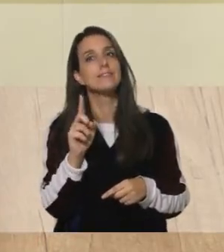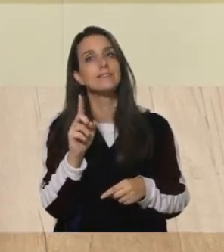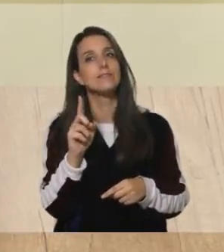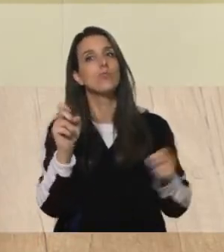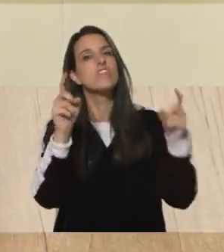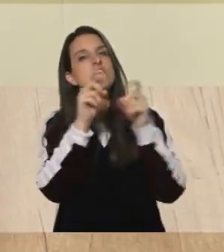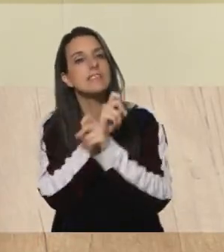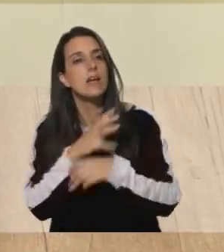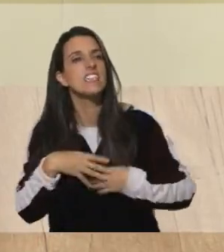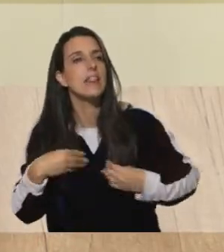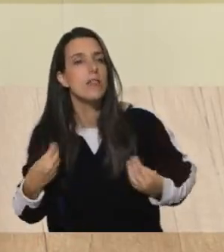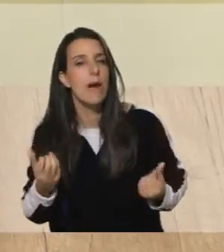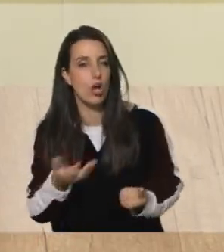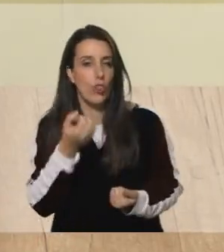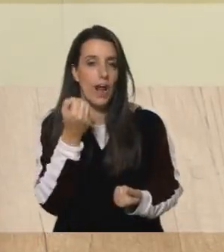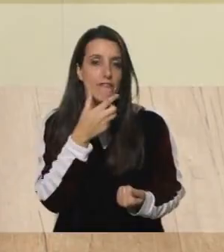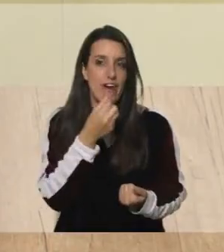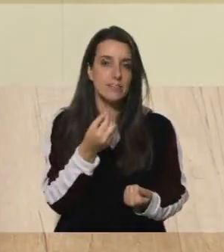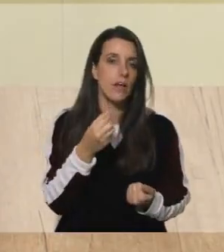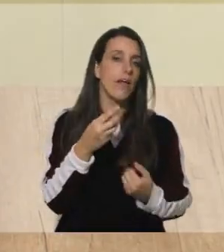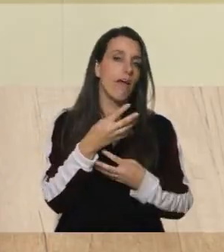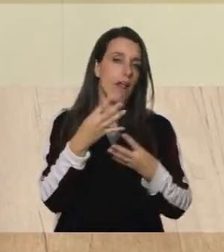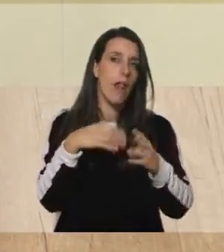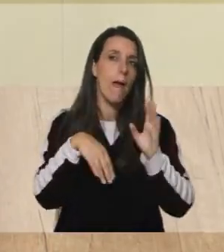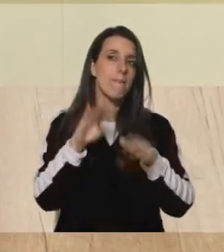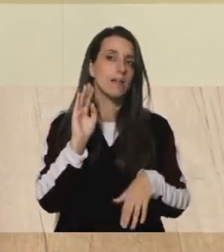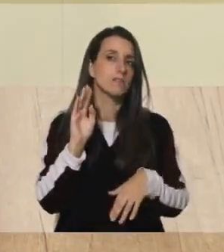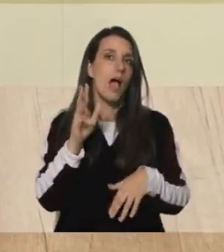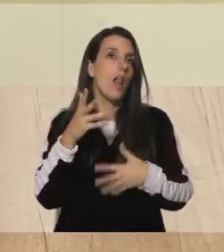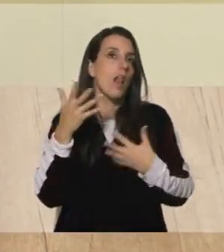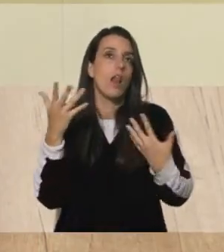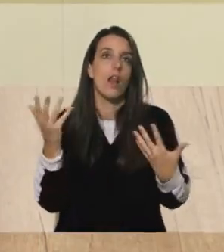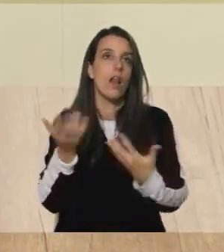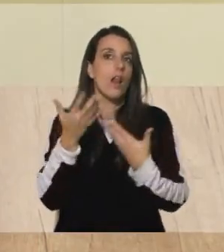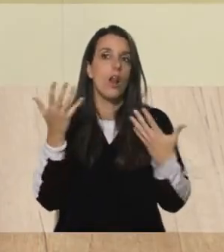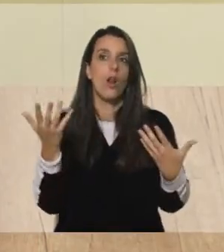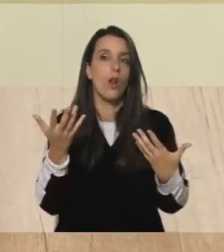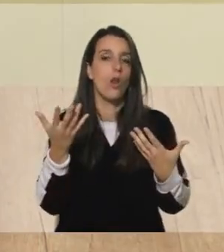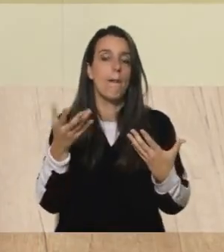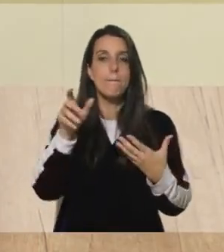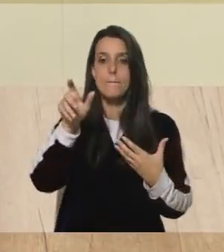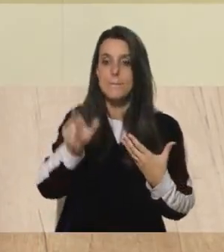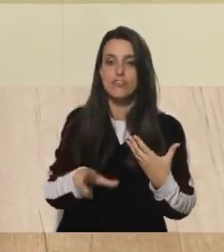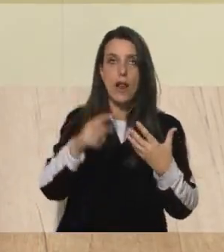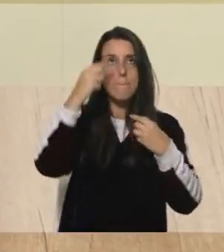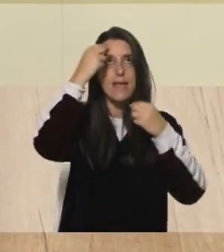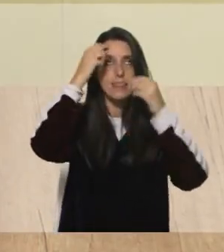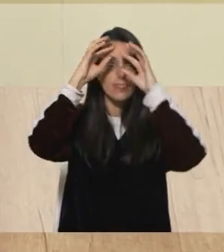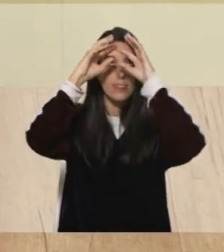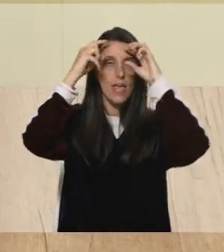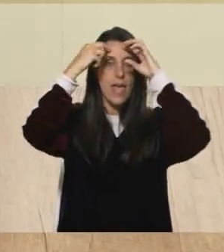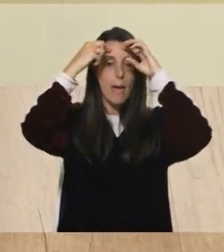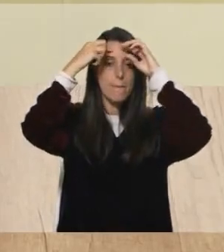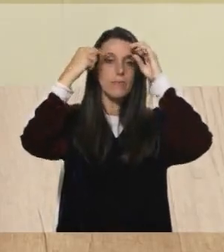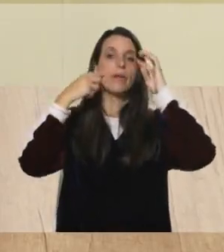es tan compleja la sintomatología eso Generalmente es algo estático Es una representación que tiene la persona en su mente tanto sea